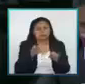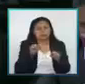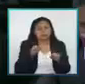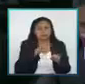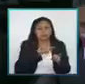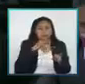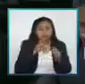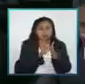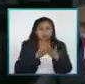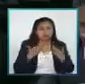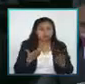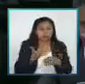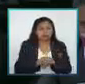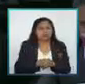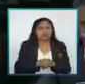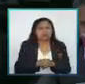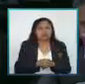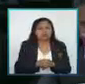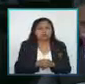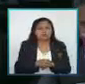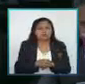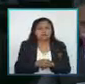este mandato constitucional.